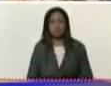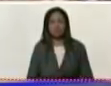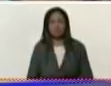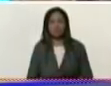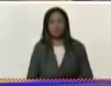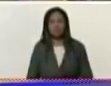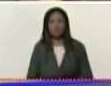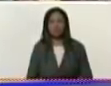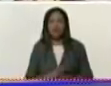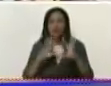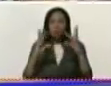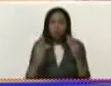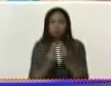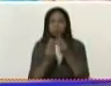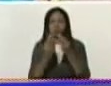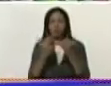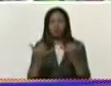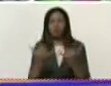En resumen,